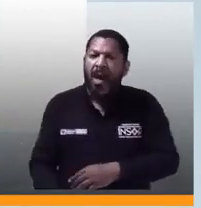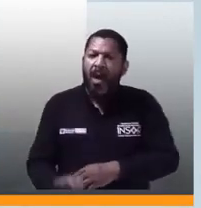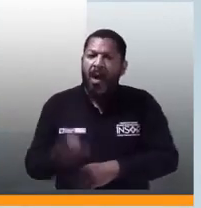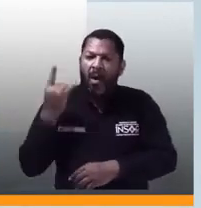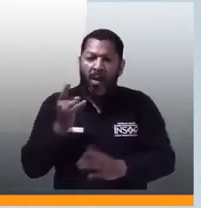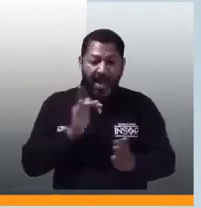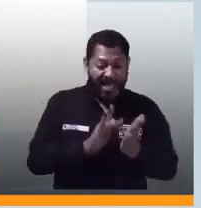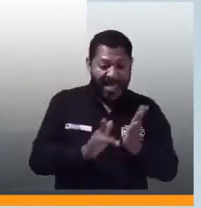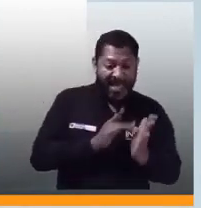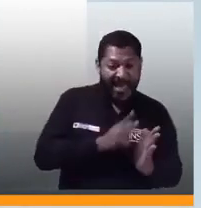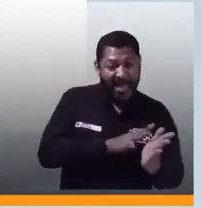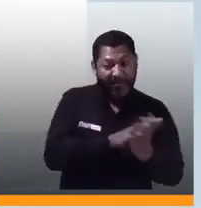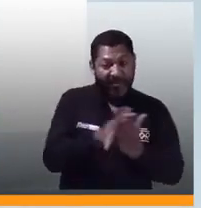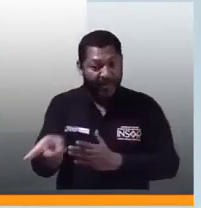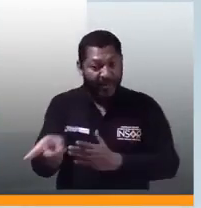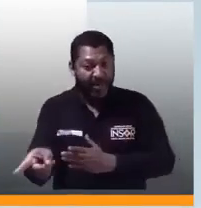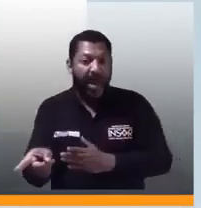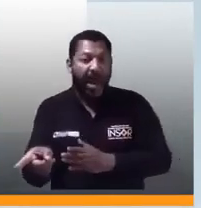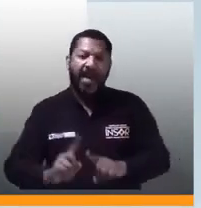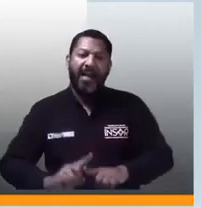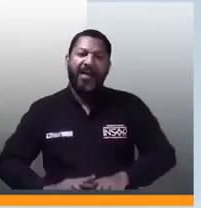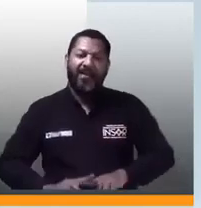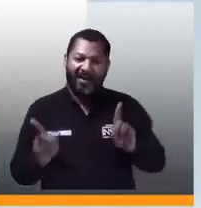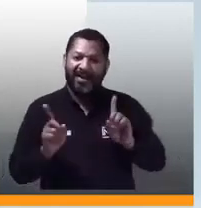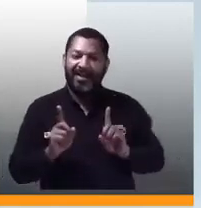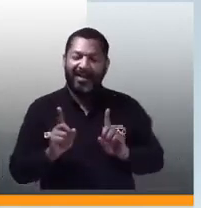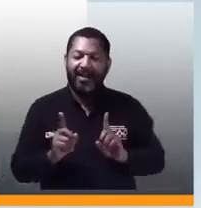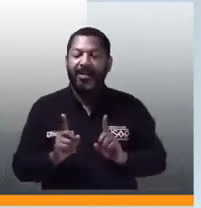algo digital, es diferente.